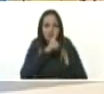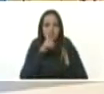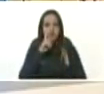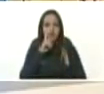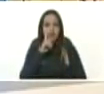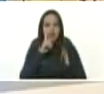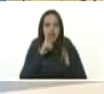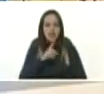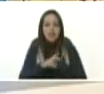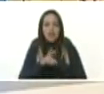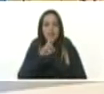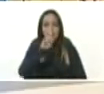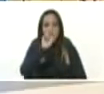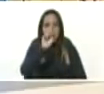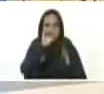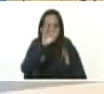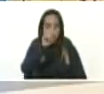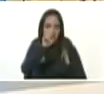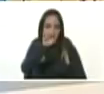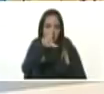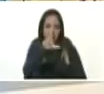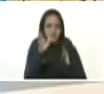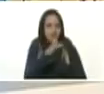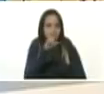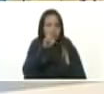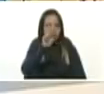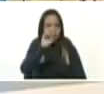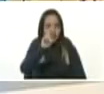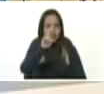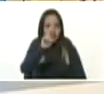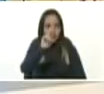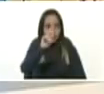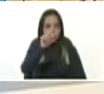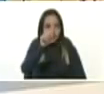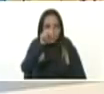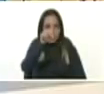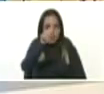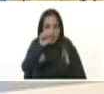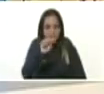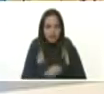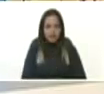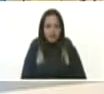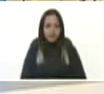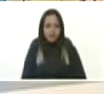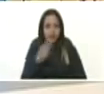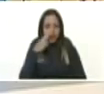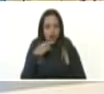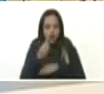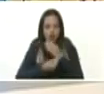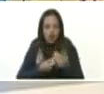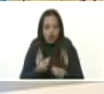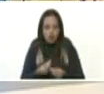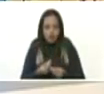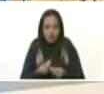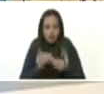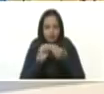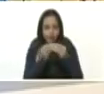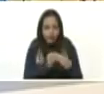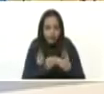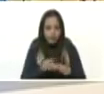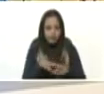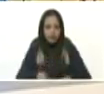Urdaneta, kilómetro 52 de la cañada de Urdaneta, y nos va a mostrar cómo se está recuperando el parque industrial para